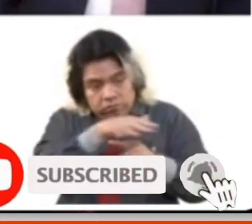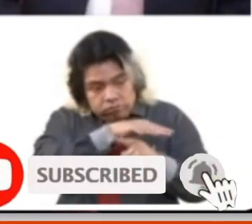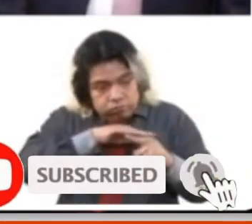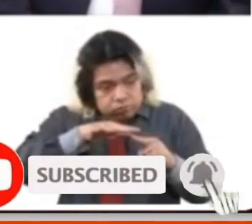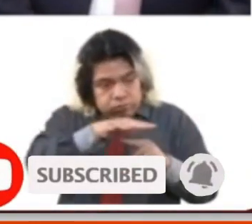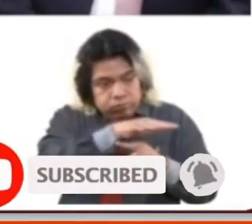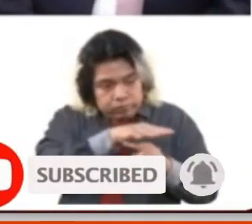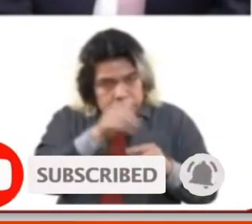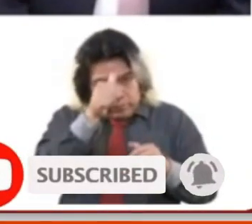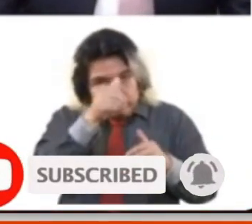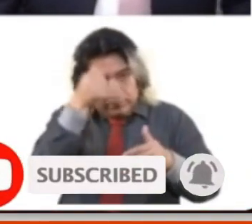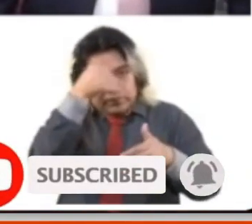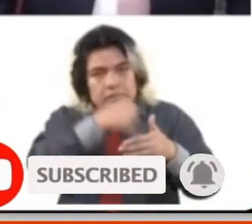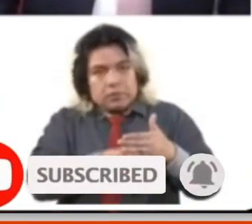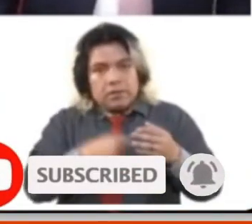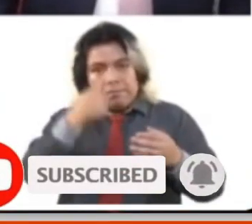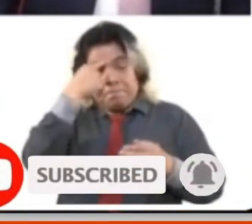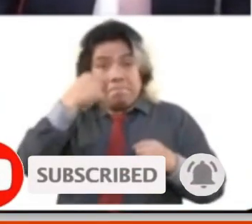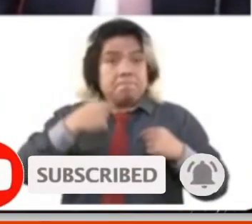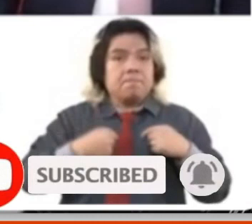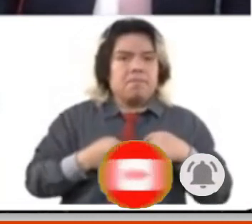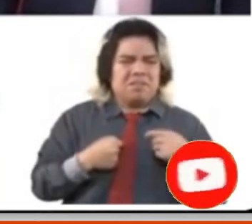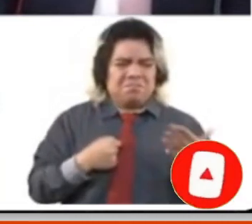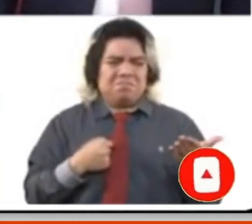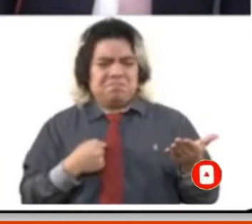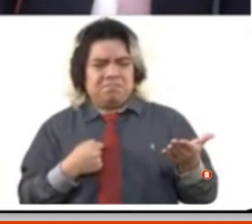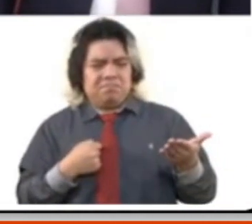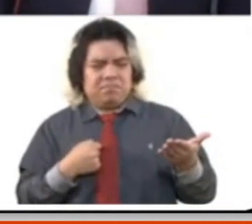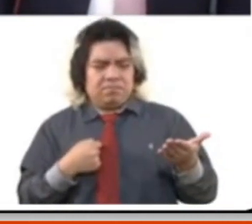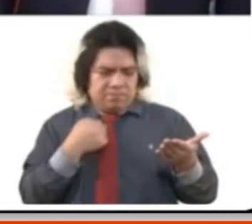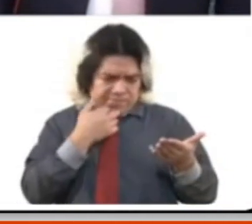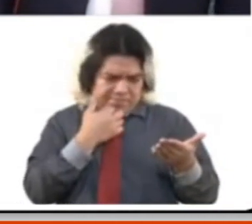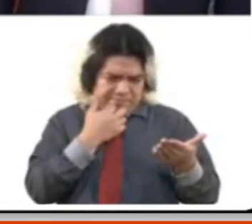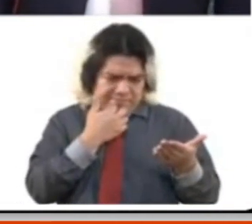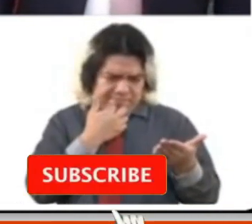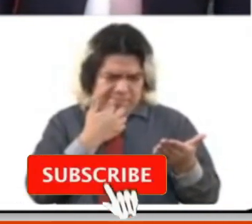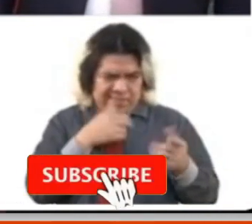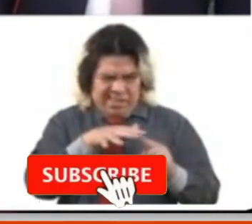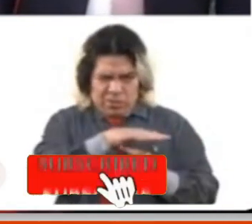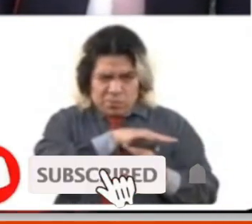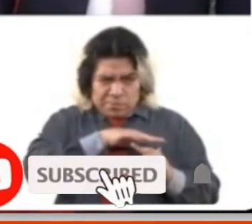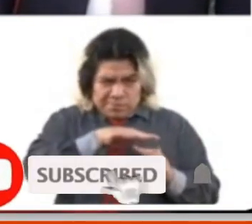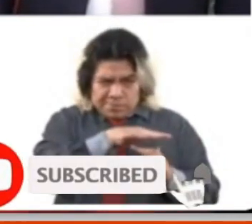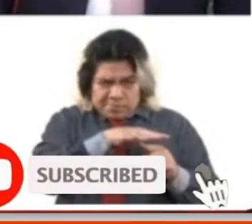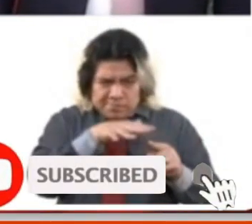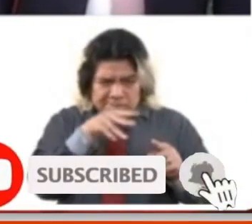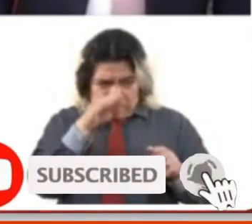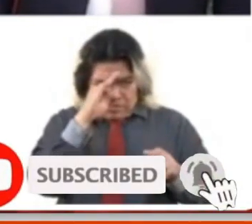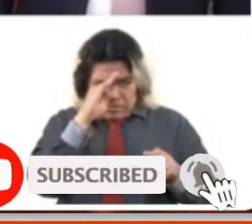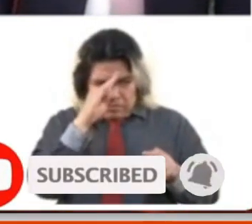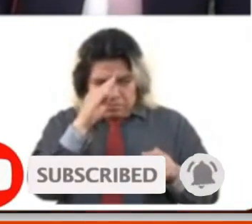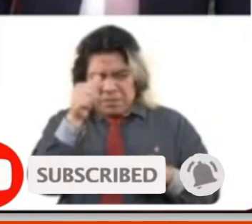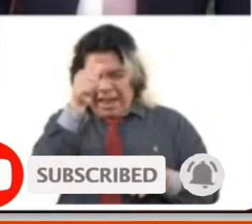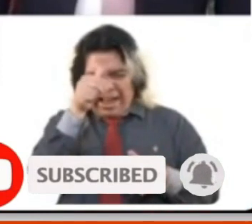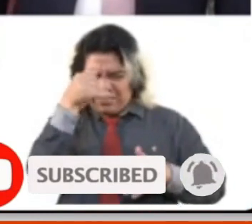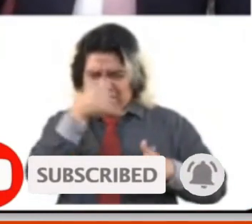Desde mi punto de vista es muy subjetivo analizar el contexto. O sea, ¿qué quiere decir